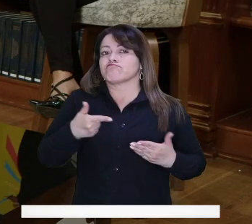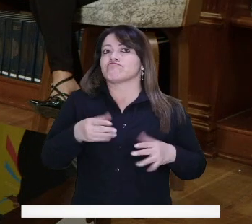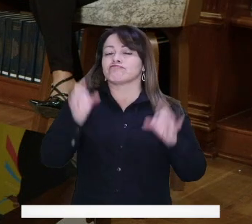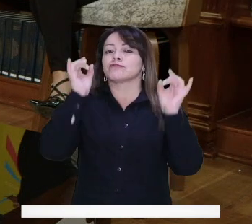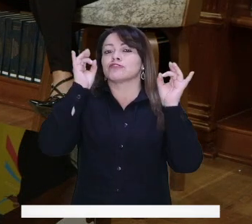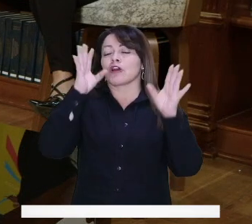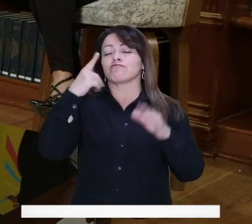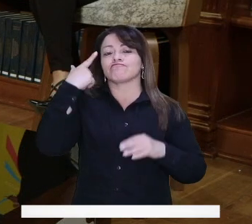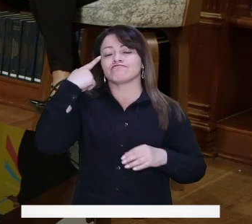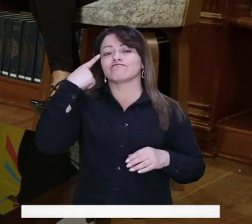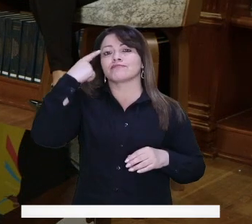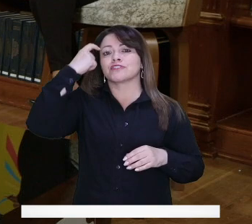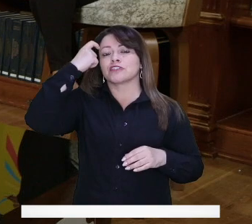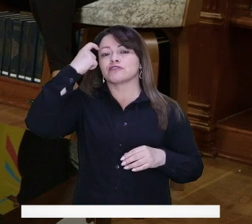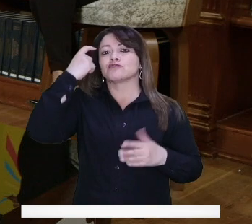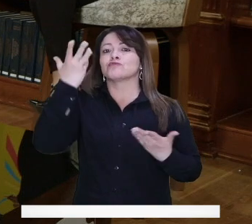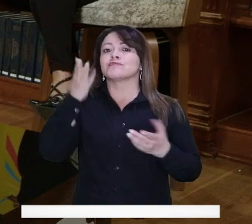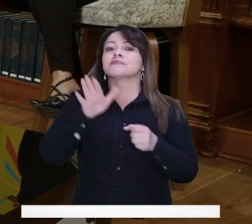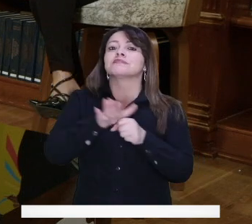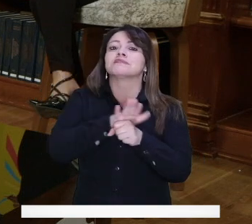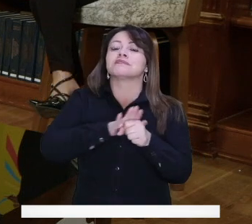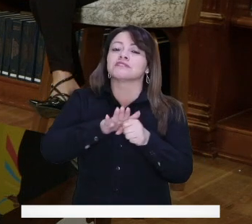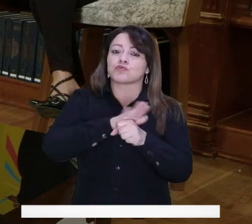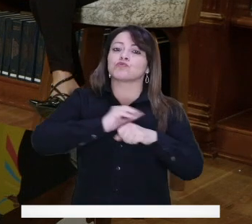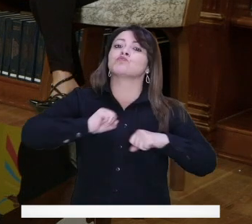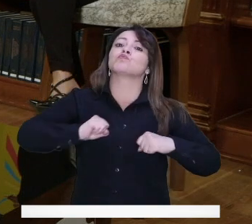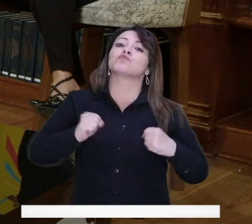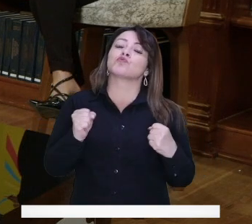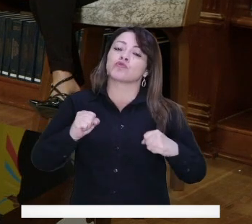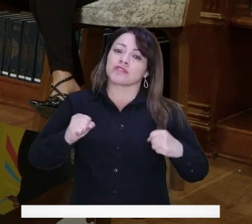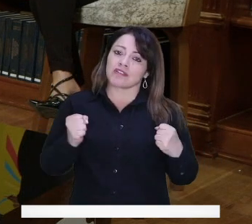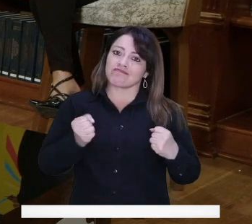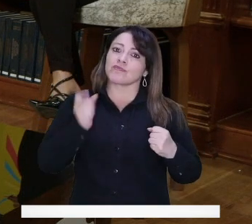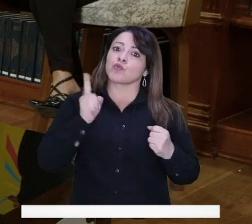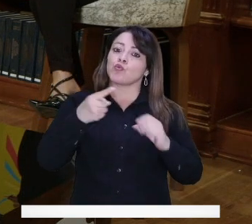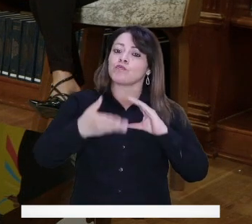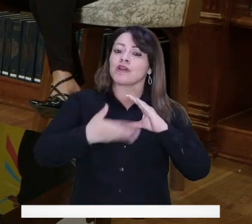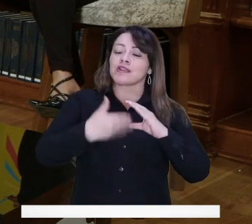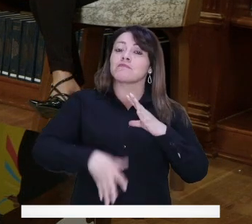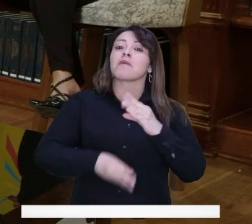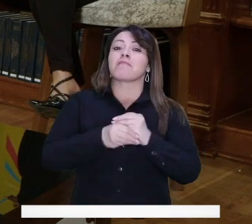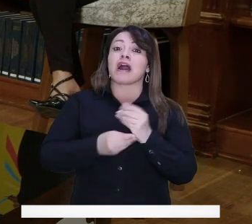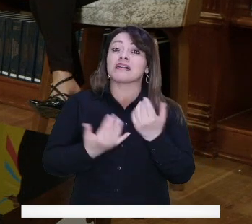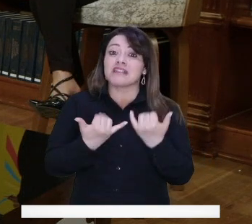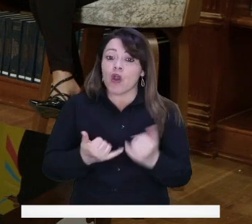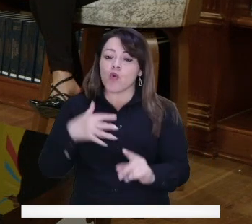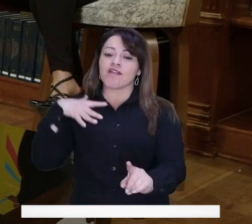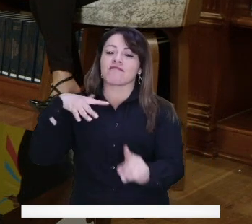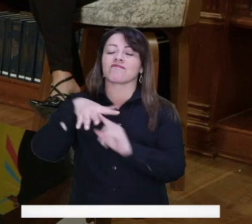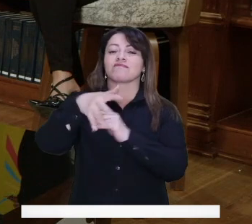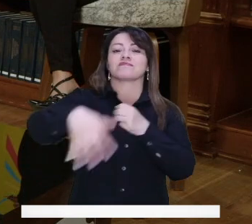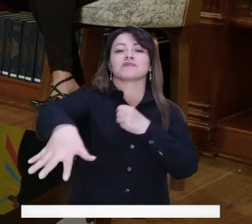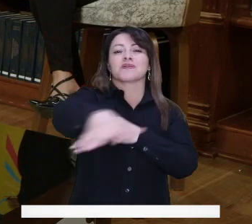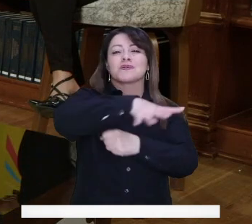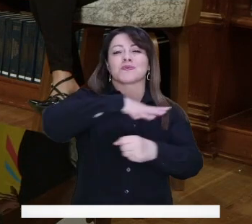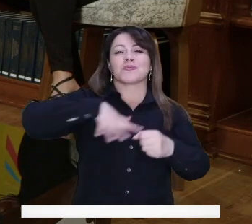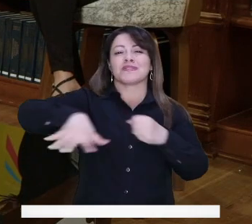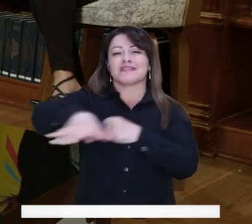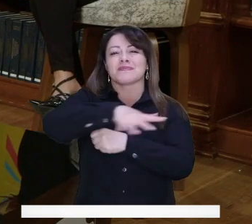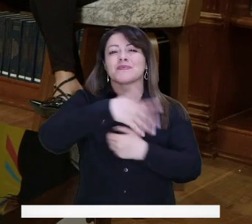extraordinariamente dramática los riesgos en los que va a vivir la ciudad de Bogotá y por supuesto la sabana de Cundinamarca. ¿Por